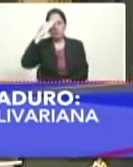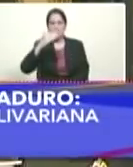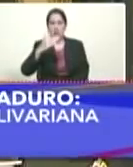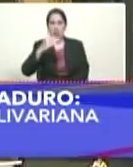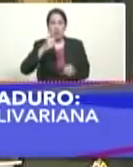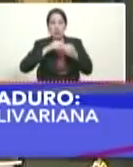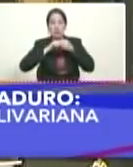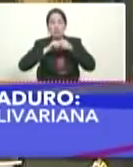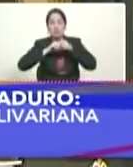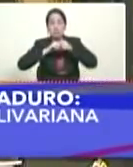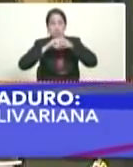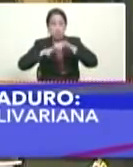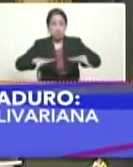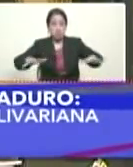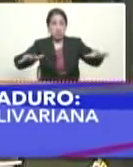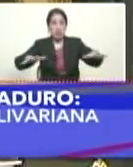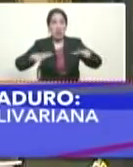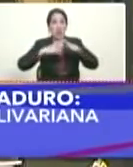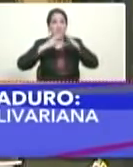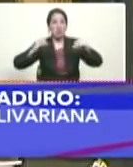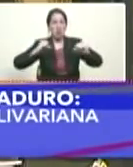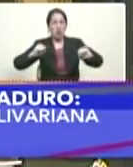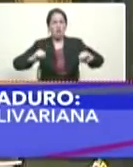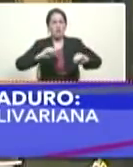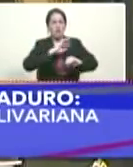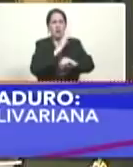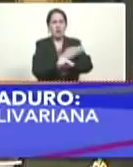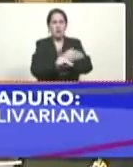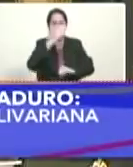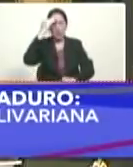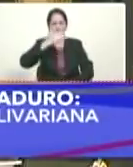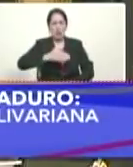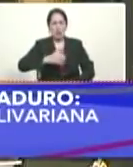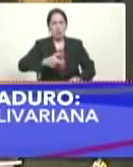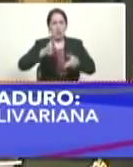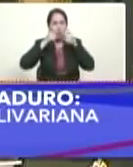desplegar todas nuestras fuerzas para asegurar